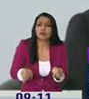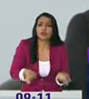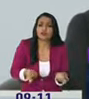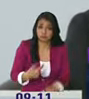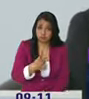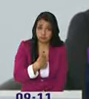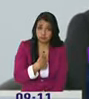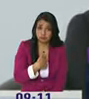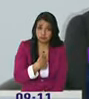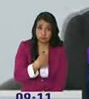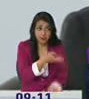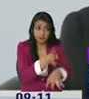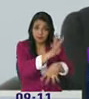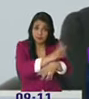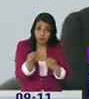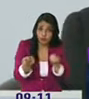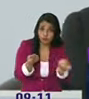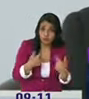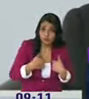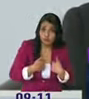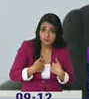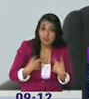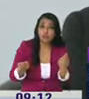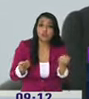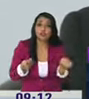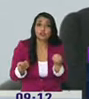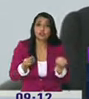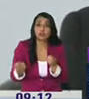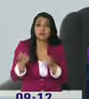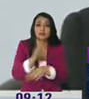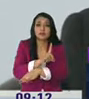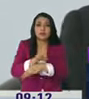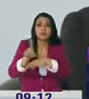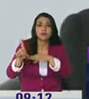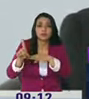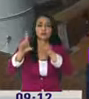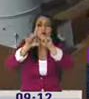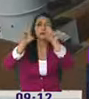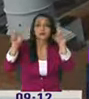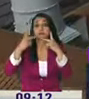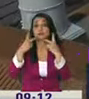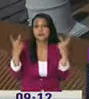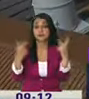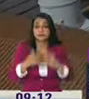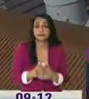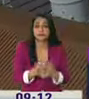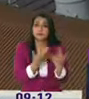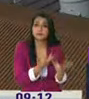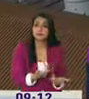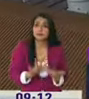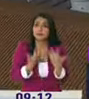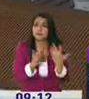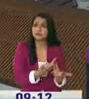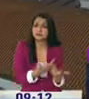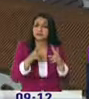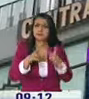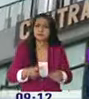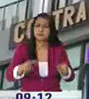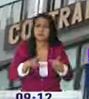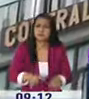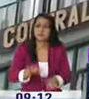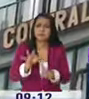es la Asamblea Nacional, mi órgano de control es el directorio de la empresa pública. Por ahora se está esperando el examen especial que actualmente